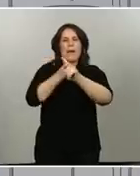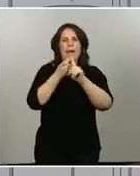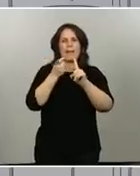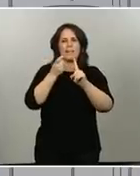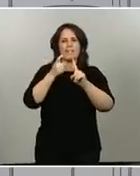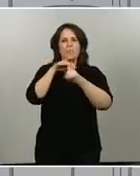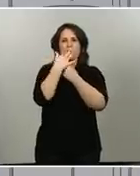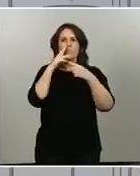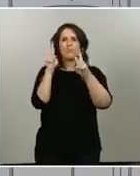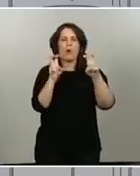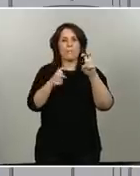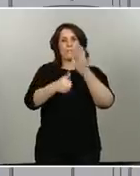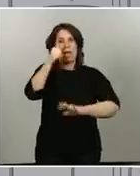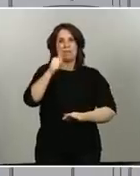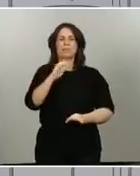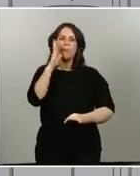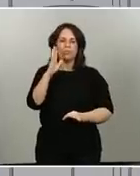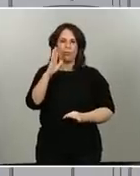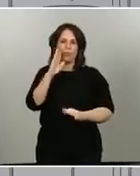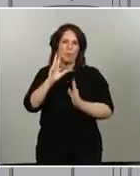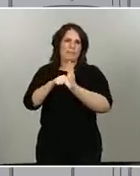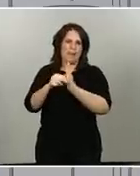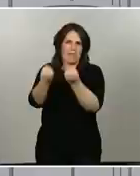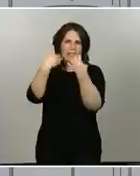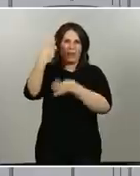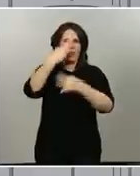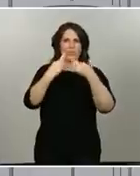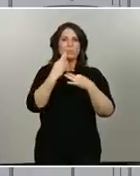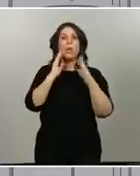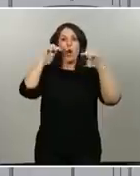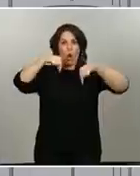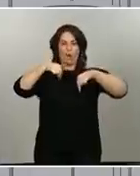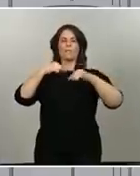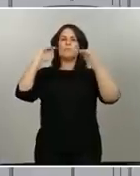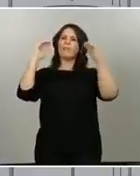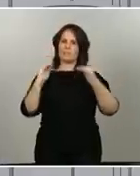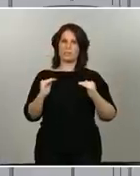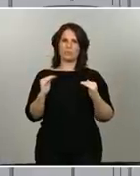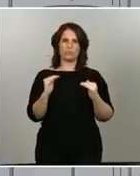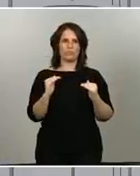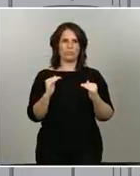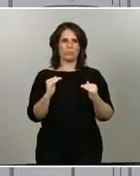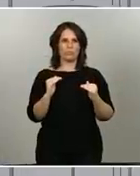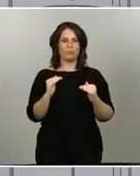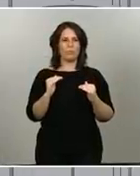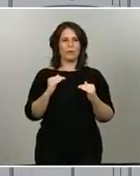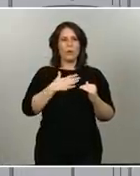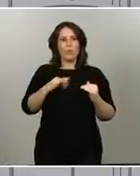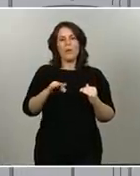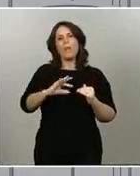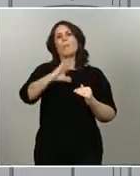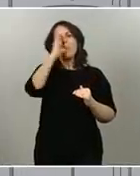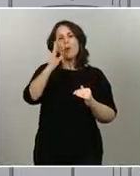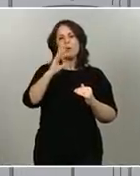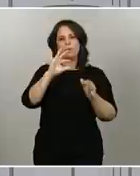observa un descenso que, en parte, puede estar justificado, como debe de ser, por la evolución favorable de la pandemia.